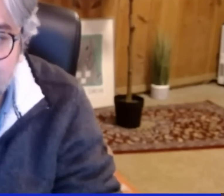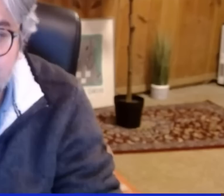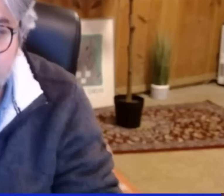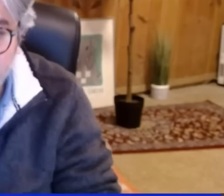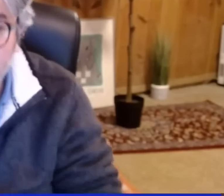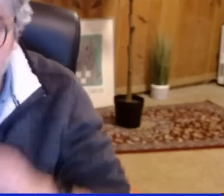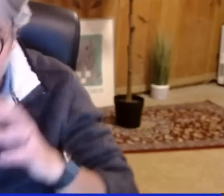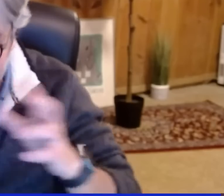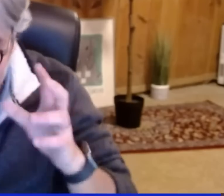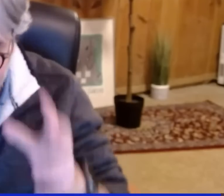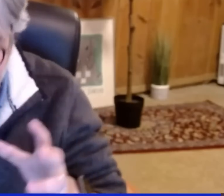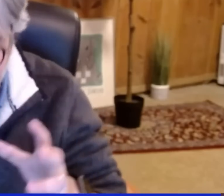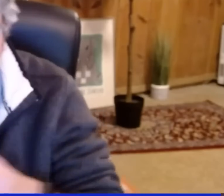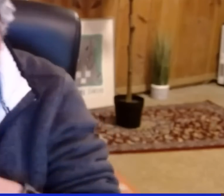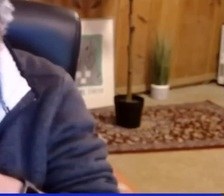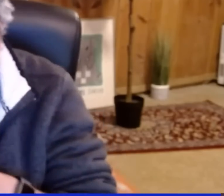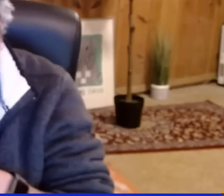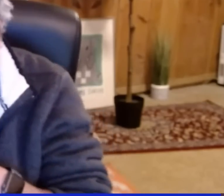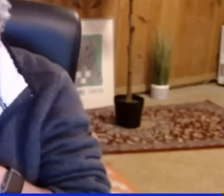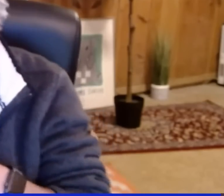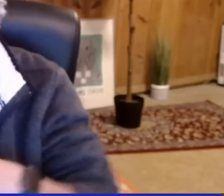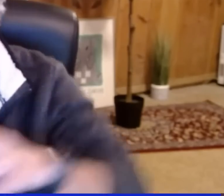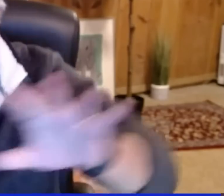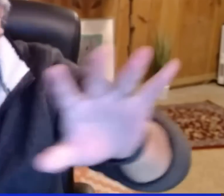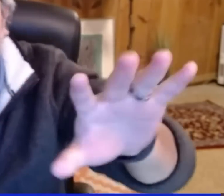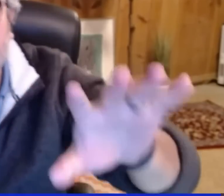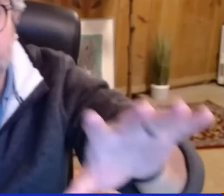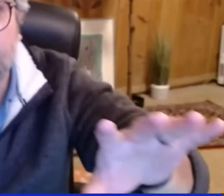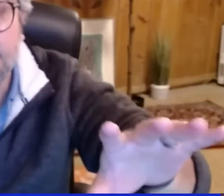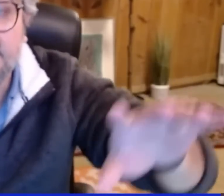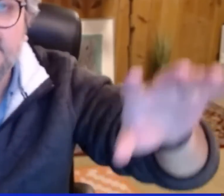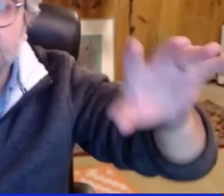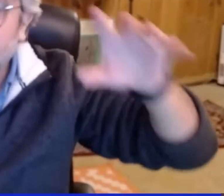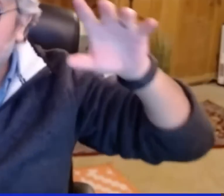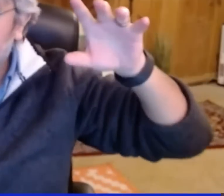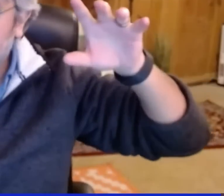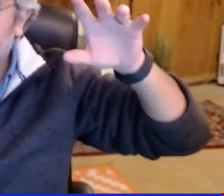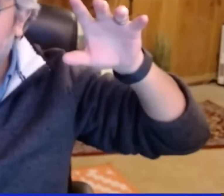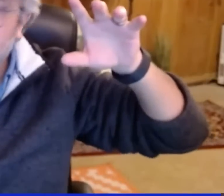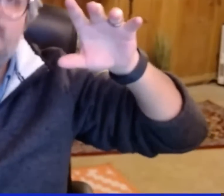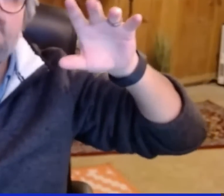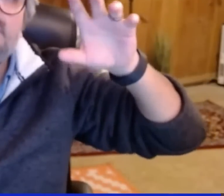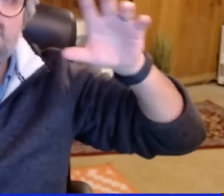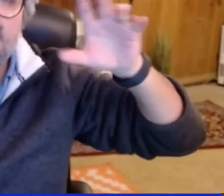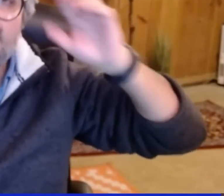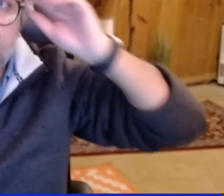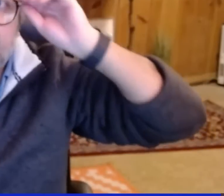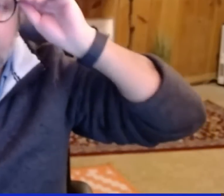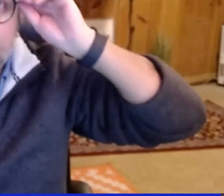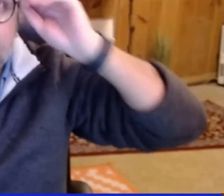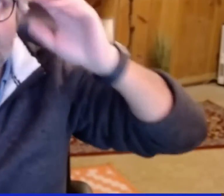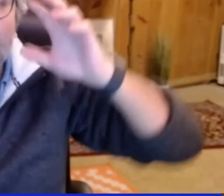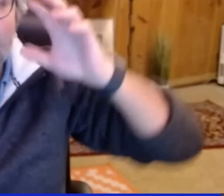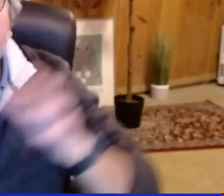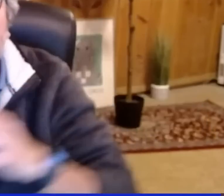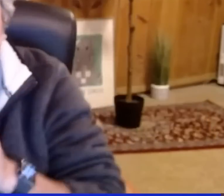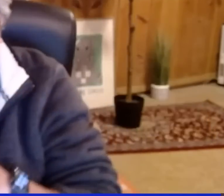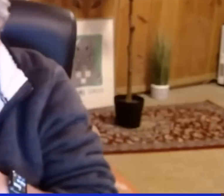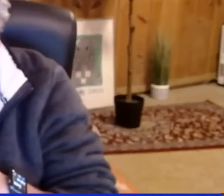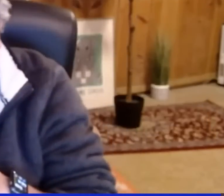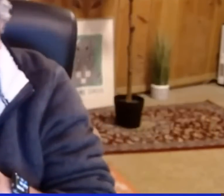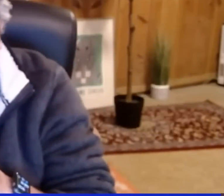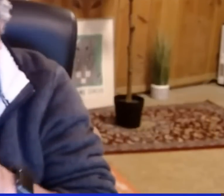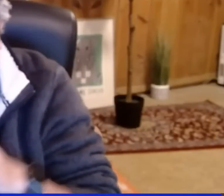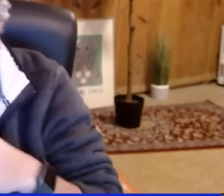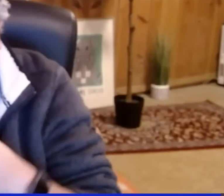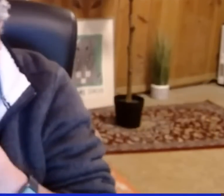judicial, ¿no? Entonces a lo mejor el presidente dio a conocer ahí que era una trampa de Monreal, quien por cierto, no ha obtenido tanta difusión